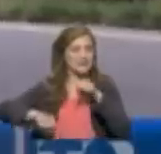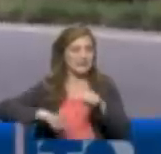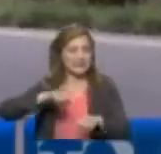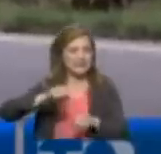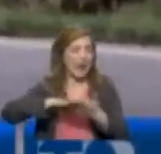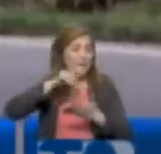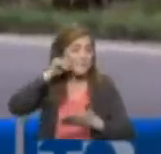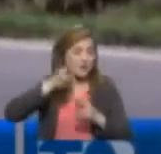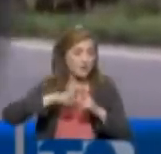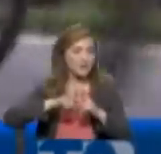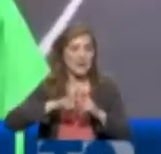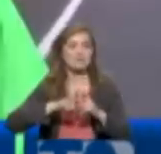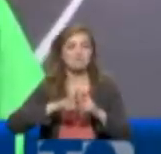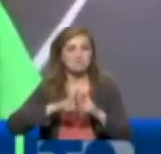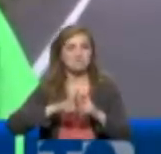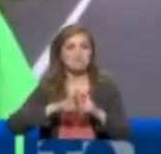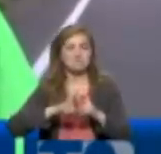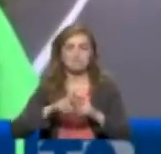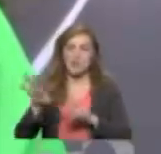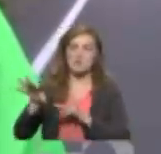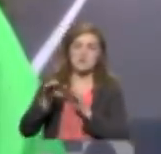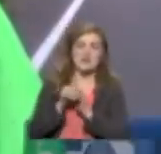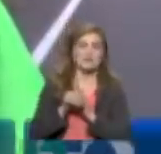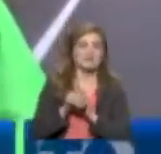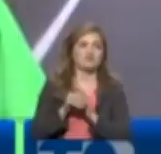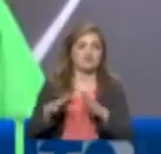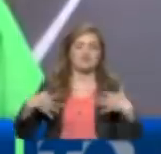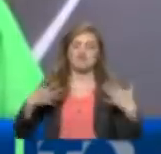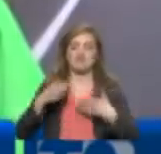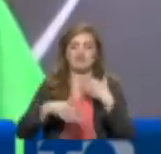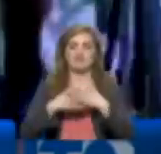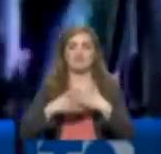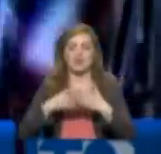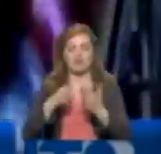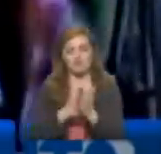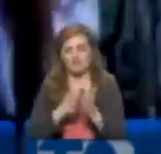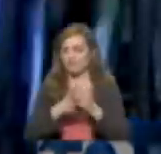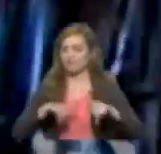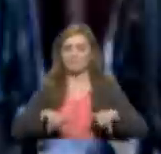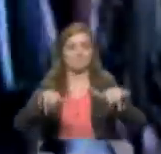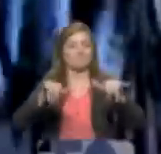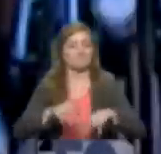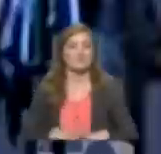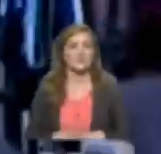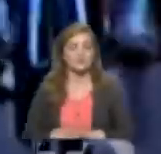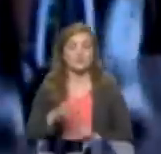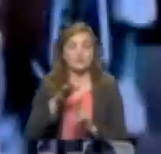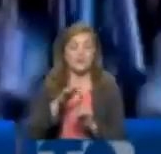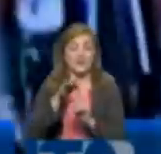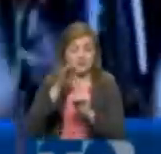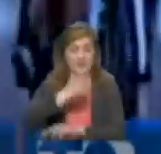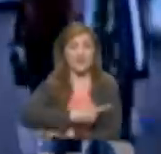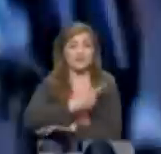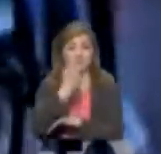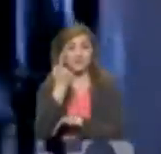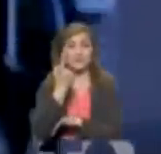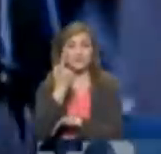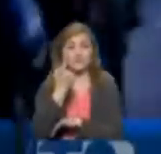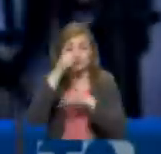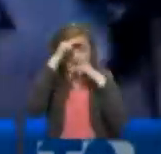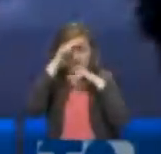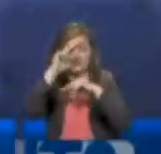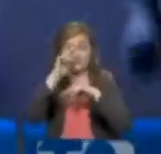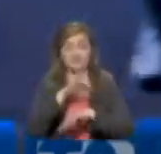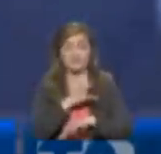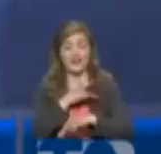deseos en su cumpleaños que le deseamos muchos éxitos y que siga adelante es un día especial en el que el homenajeado regala alegría